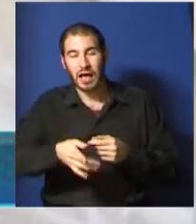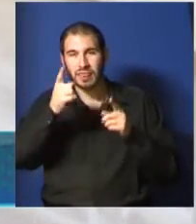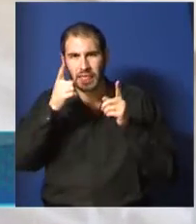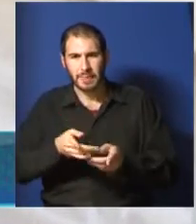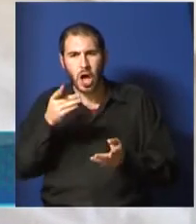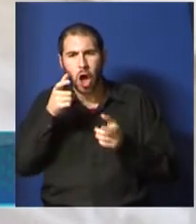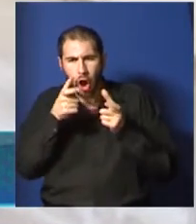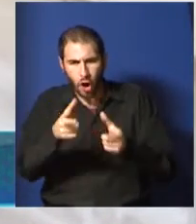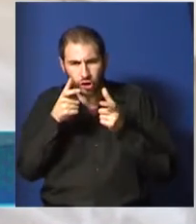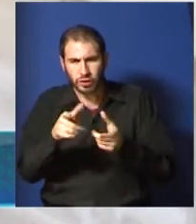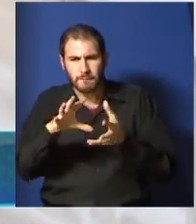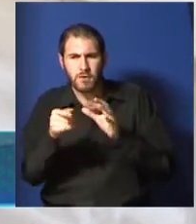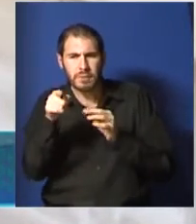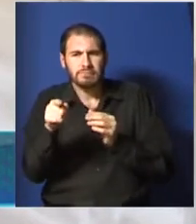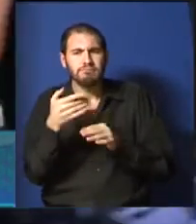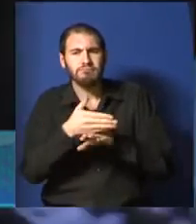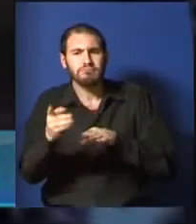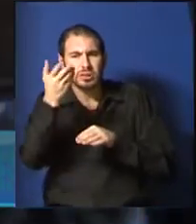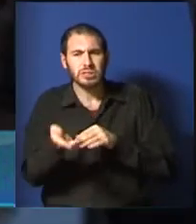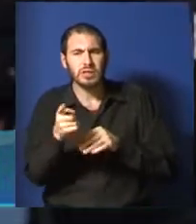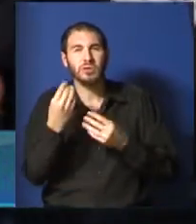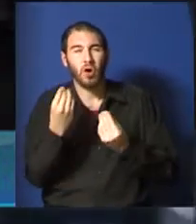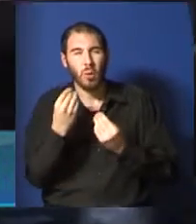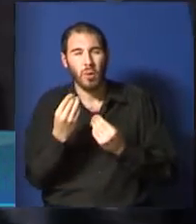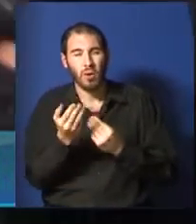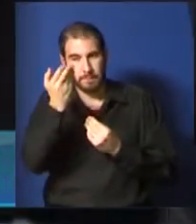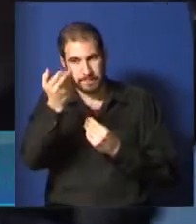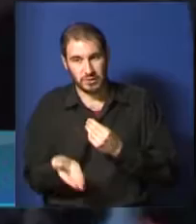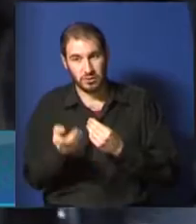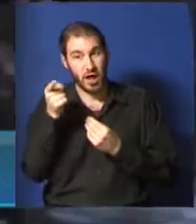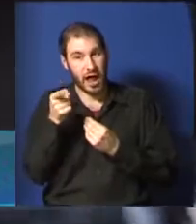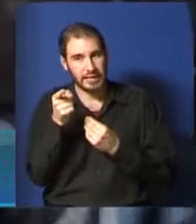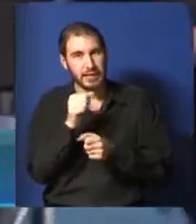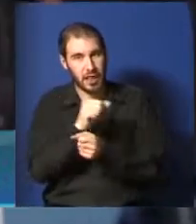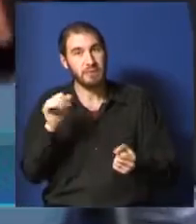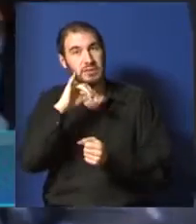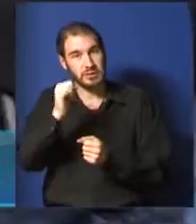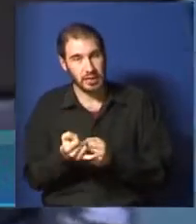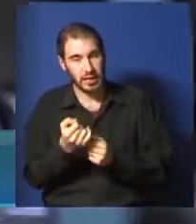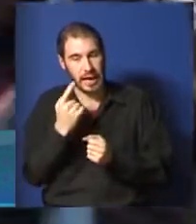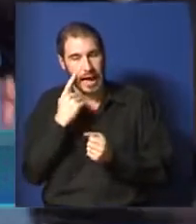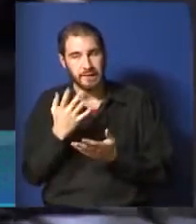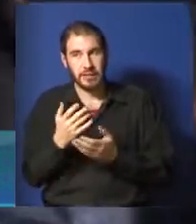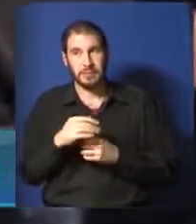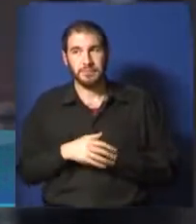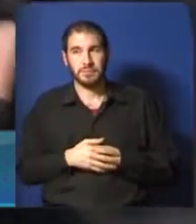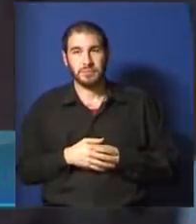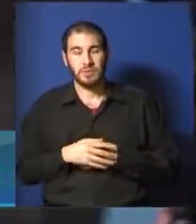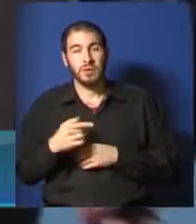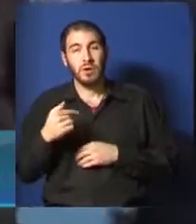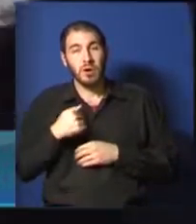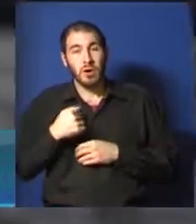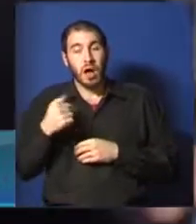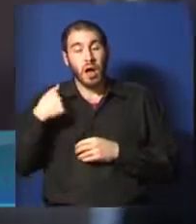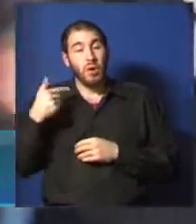en forma debida a esa persona que está fuera, está en libertad. Miren, yo tuve la posibilidad